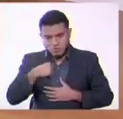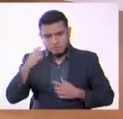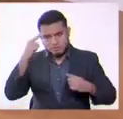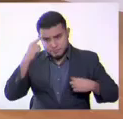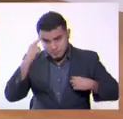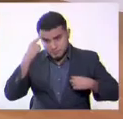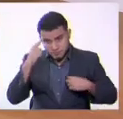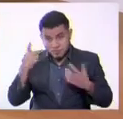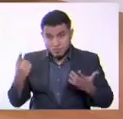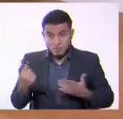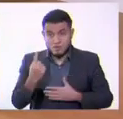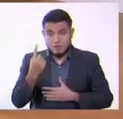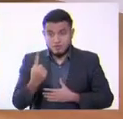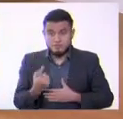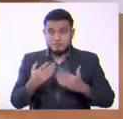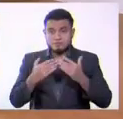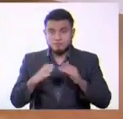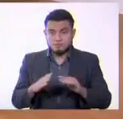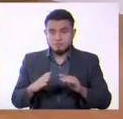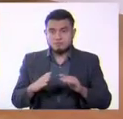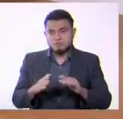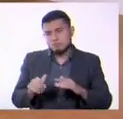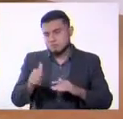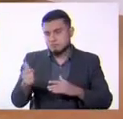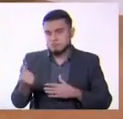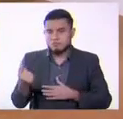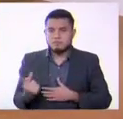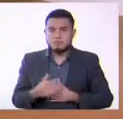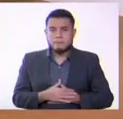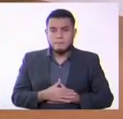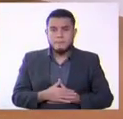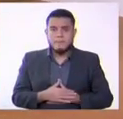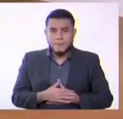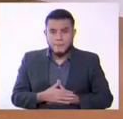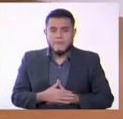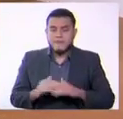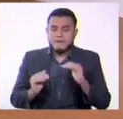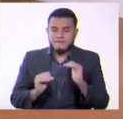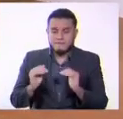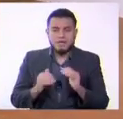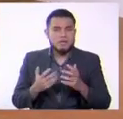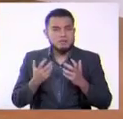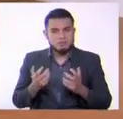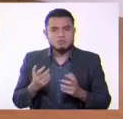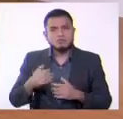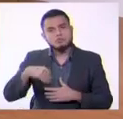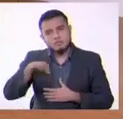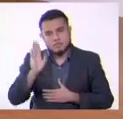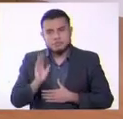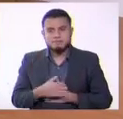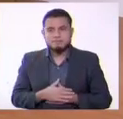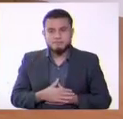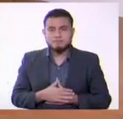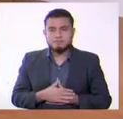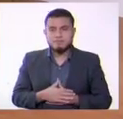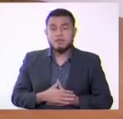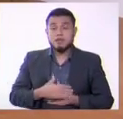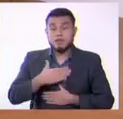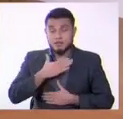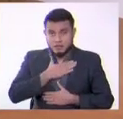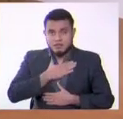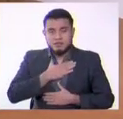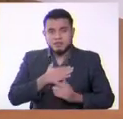una persona diferente y distinta a otra, pero en común y referencia a muchos más que son mis